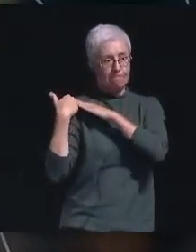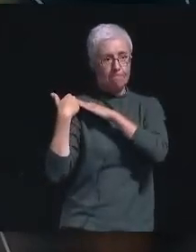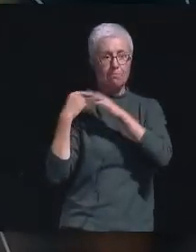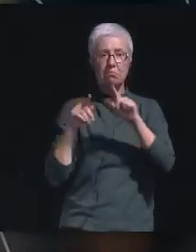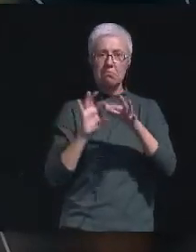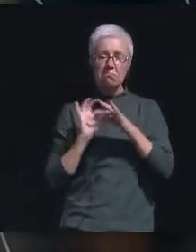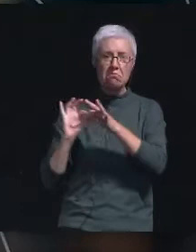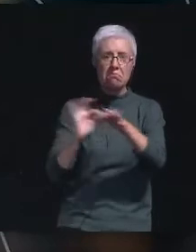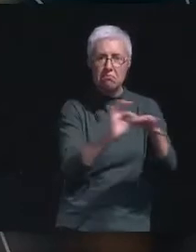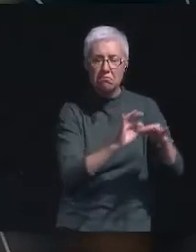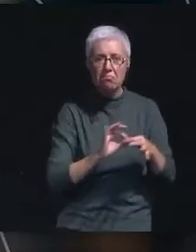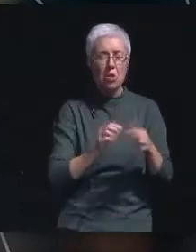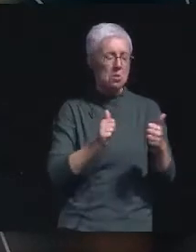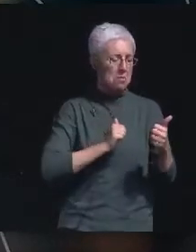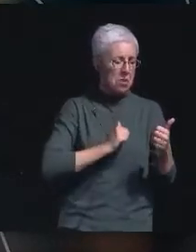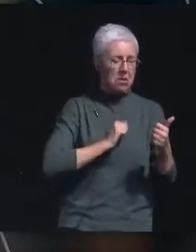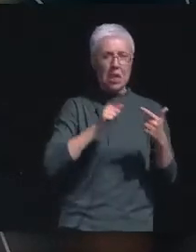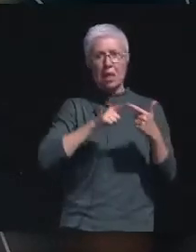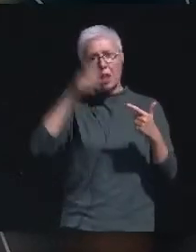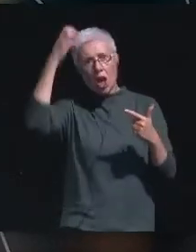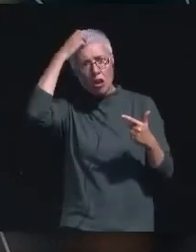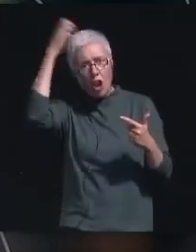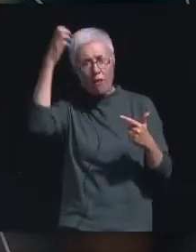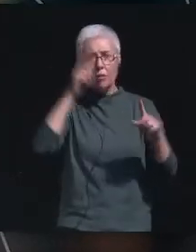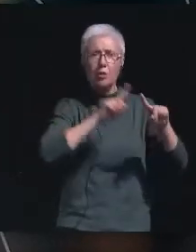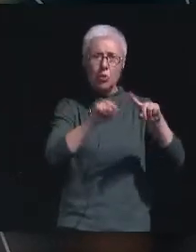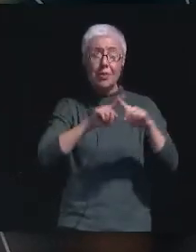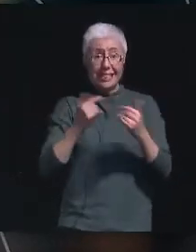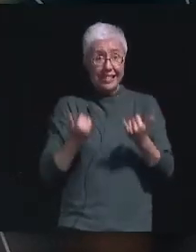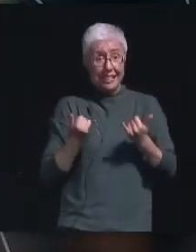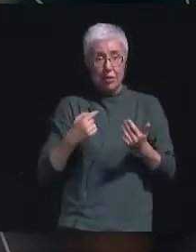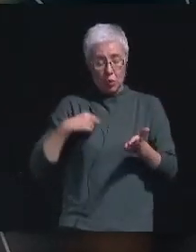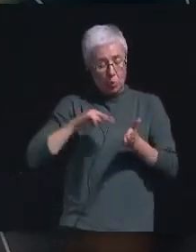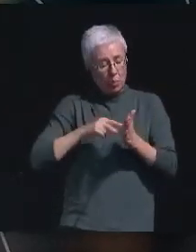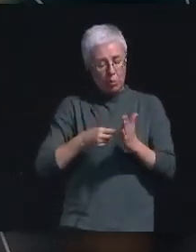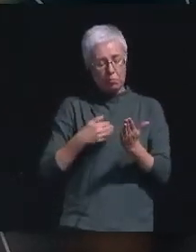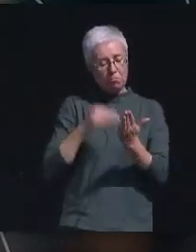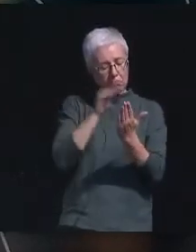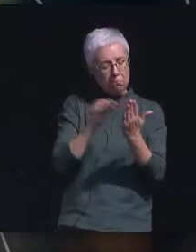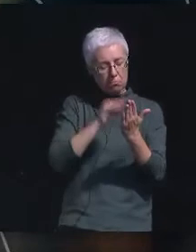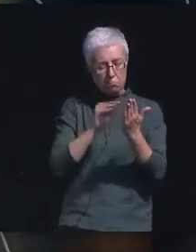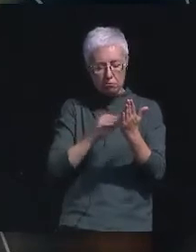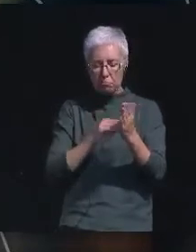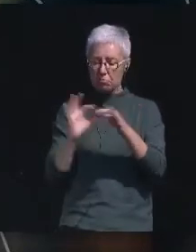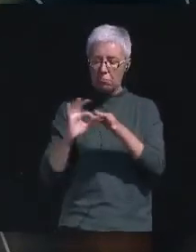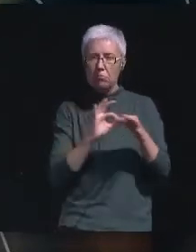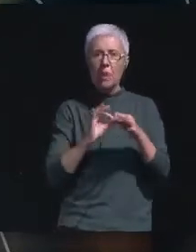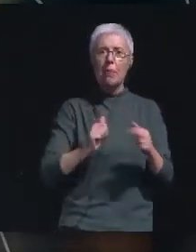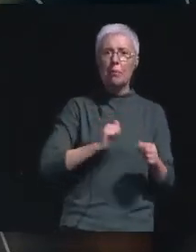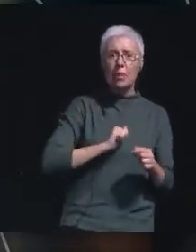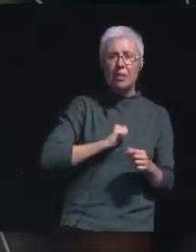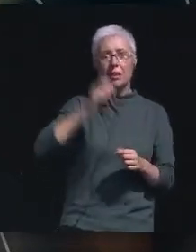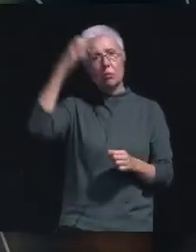consorcios públicos, privados, trabajaremos, lo estamos definiendo realmente ahora, eso sí, en colaboración público-privada y también